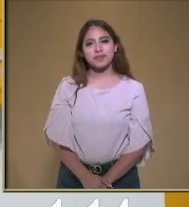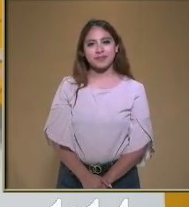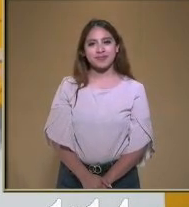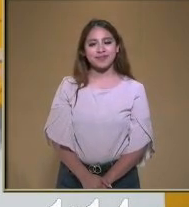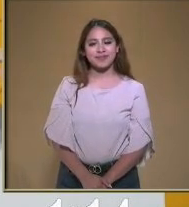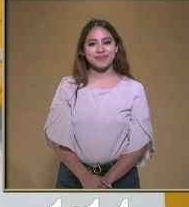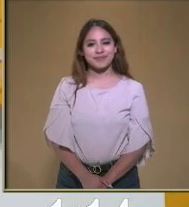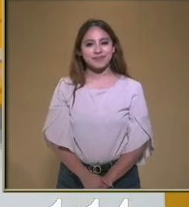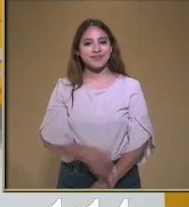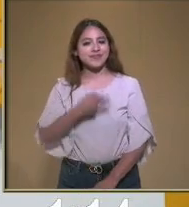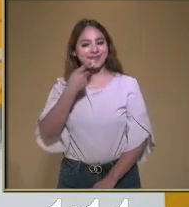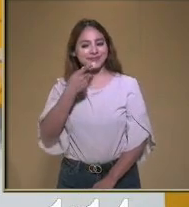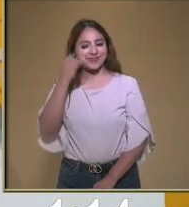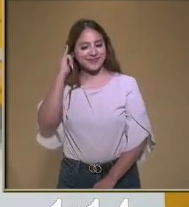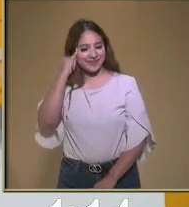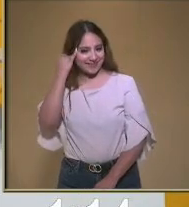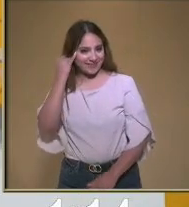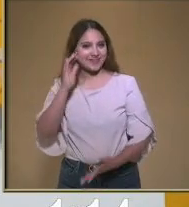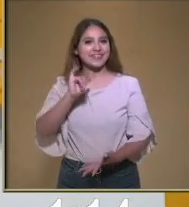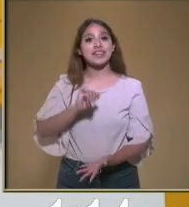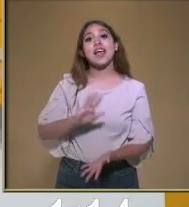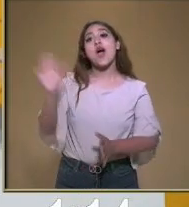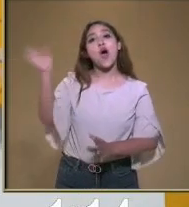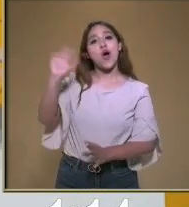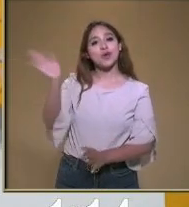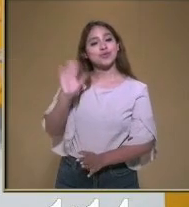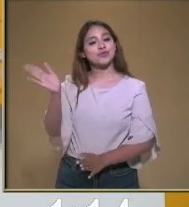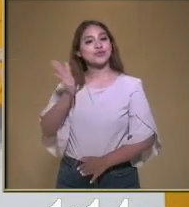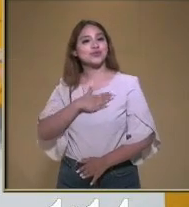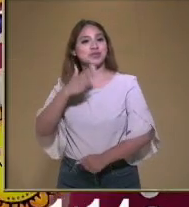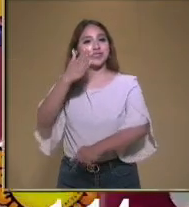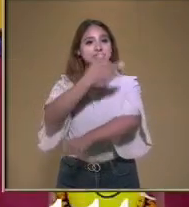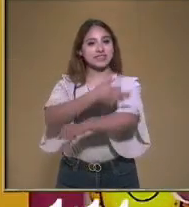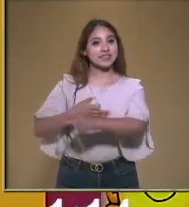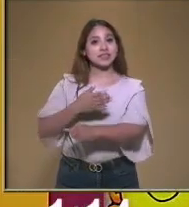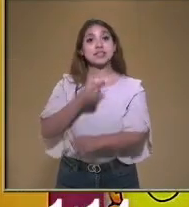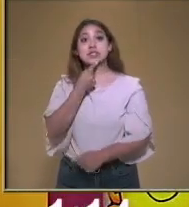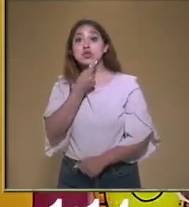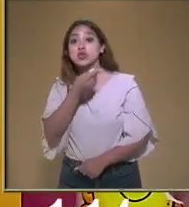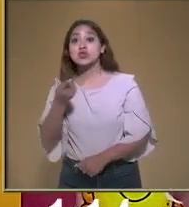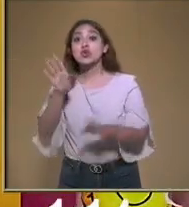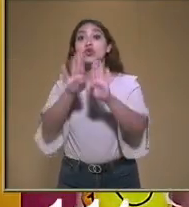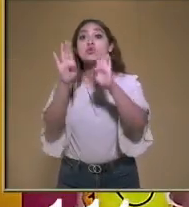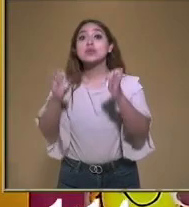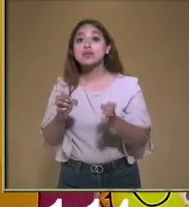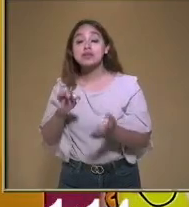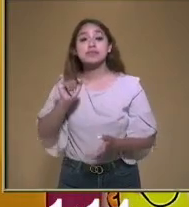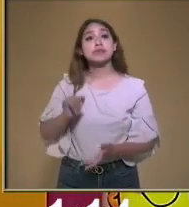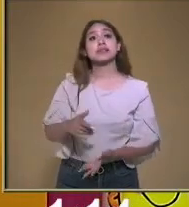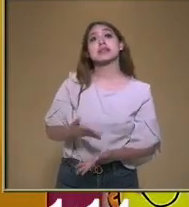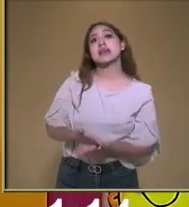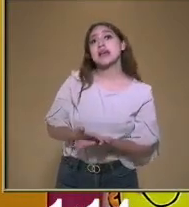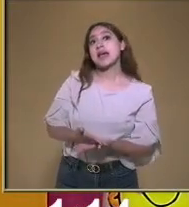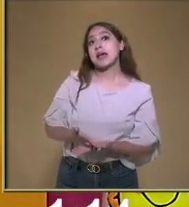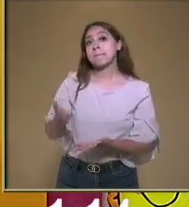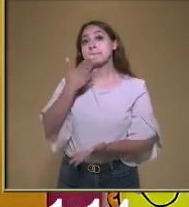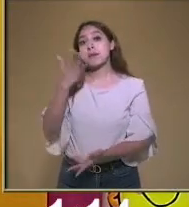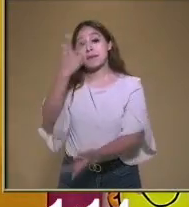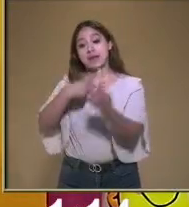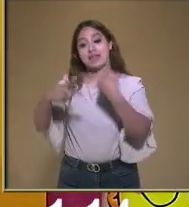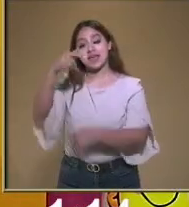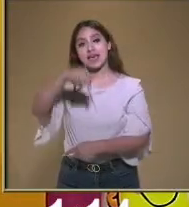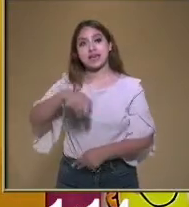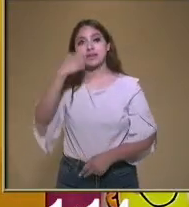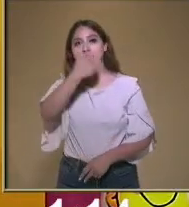Melagua, Tlamachtiket, Elizabeth. Hola, muy buenas tardes, niños, ¿cómo están? Bueno, pues les damos la bienvenida de nuevo aquí a